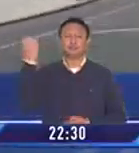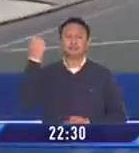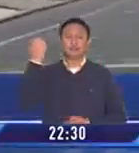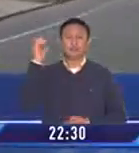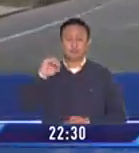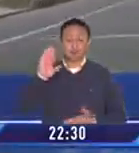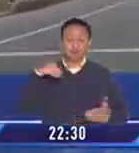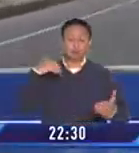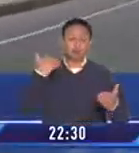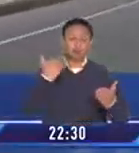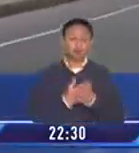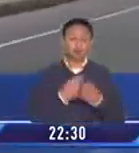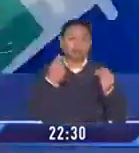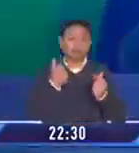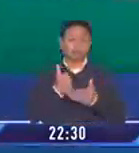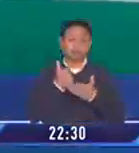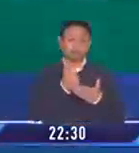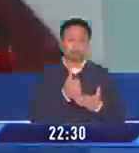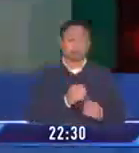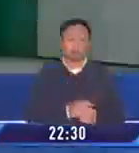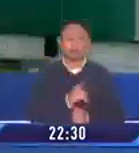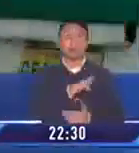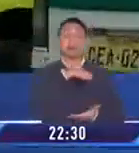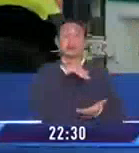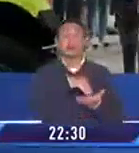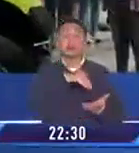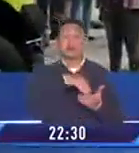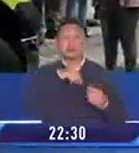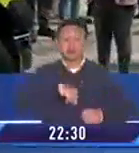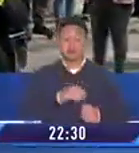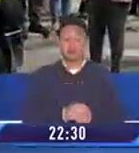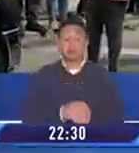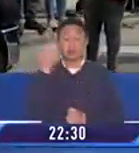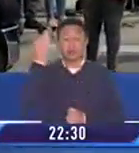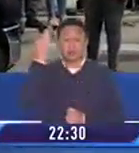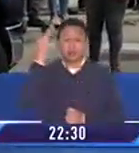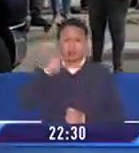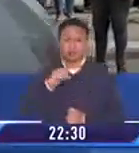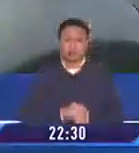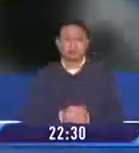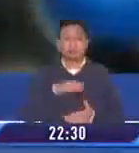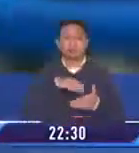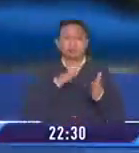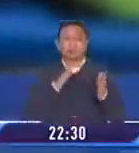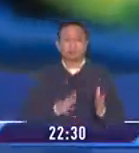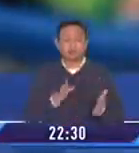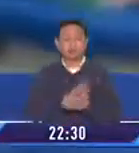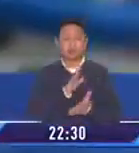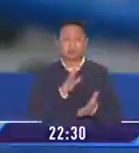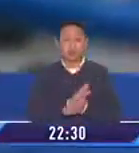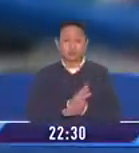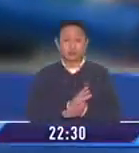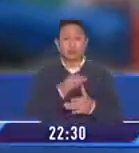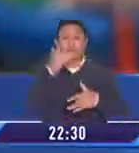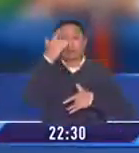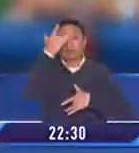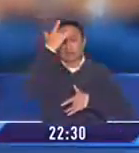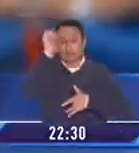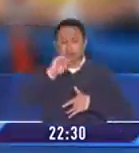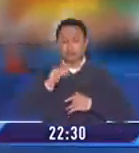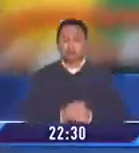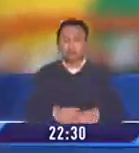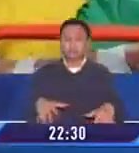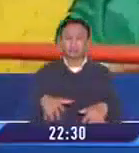ayuda debía ser inmediata. El subcentro de salud en la parroquia de Julio Andrade colapsaba. Los estudiantes de la unidad educativa César Antonio Mosquera